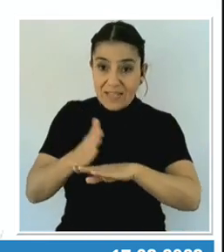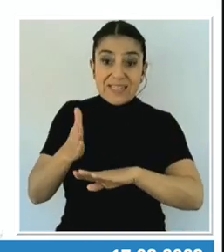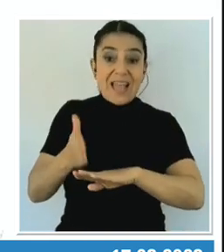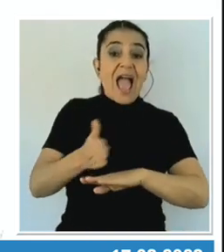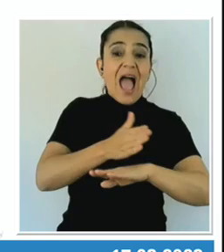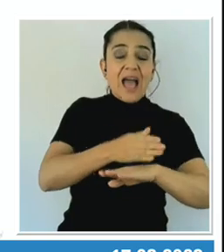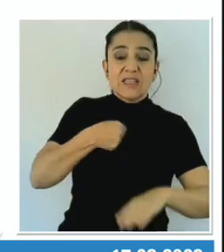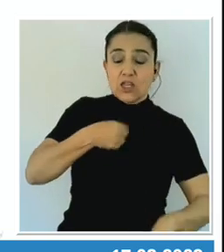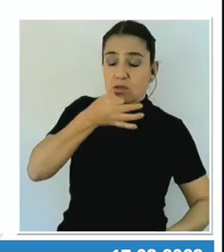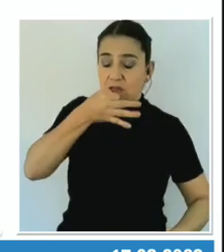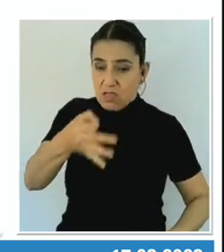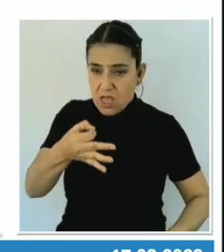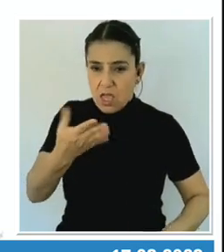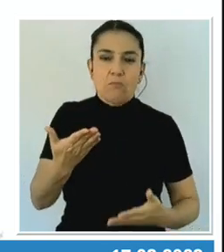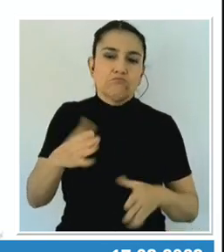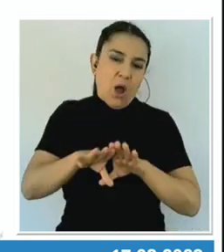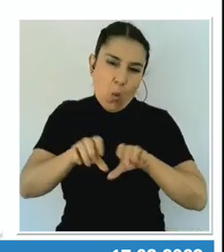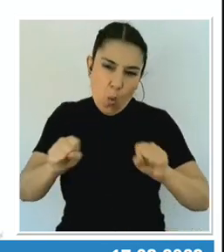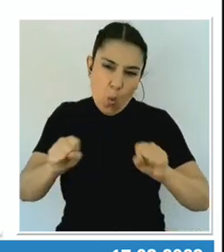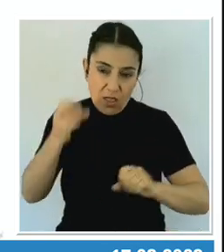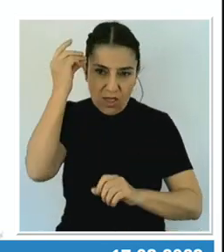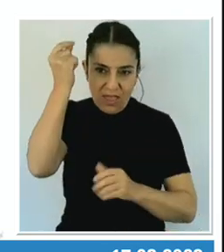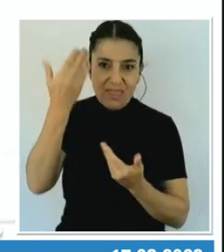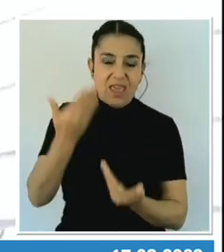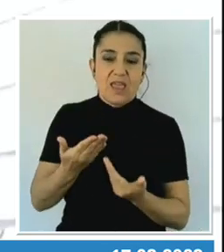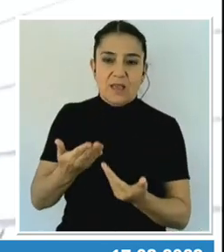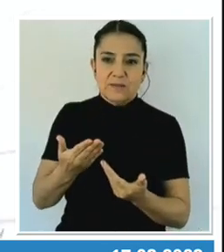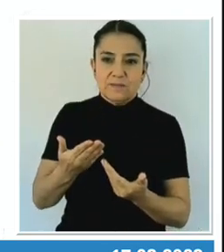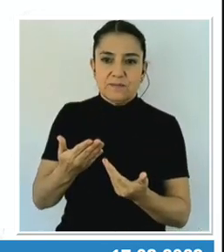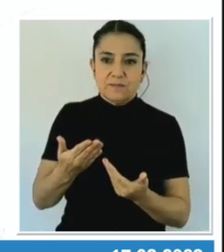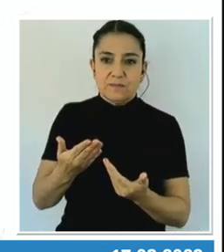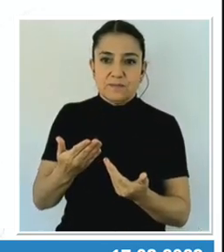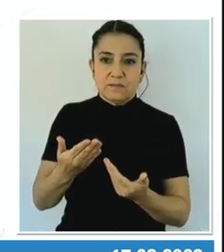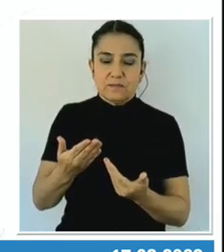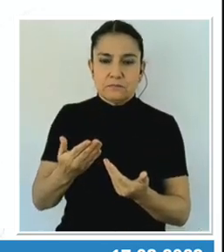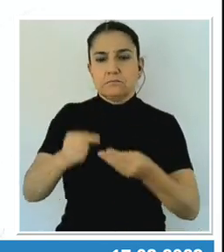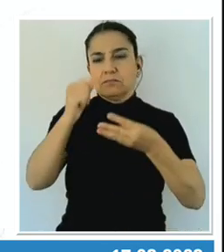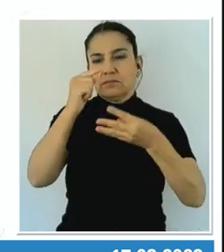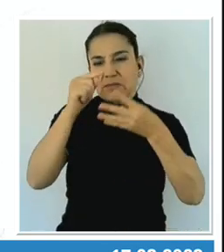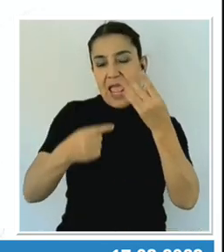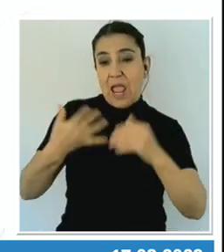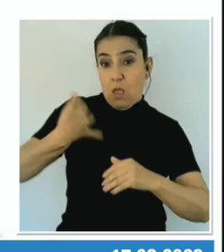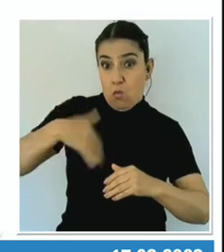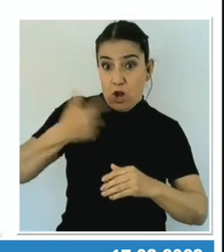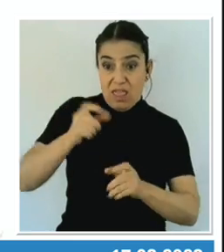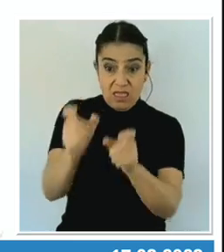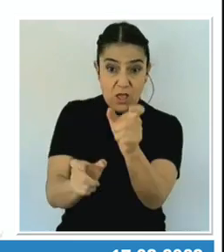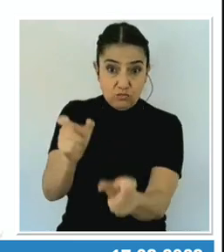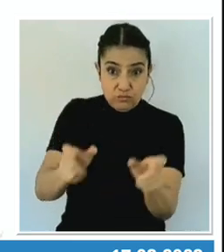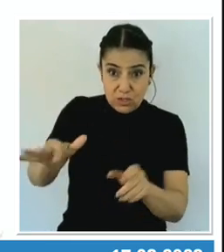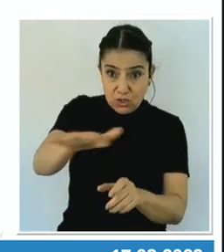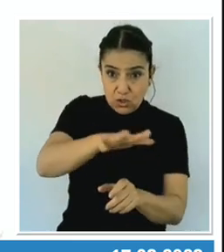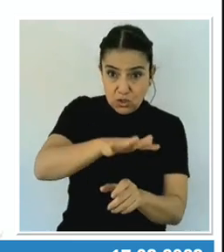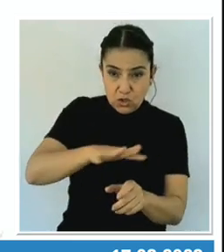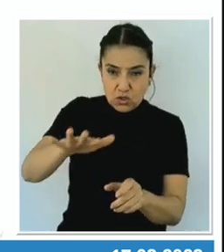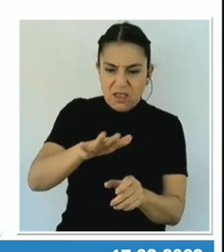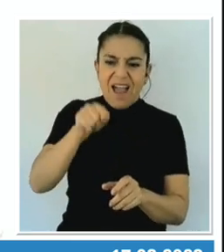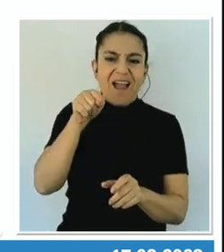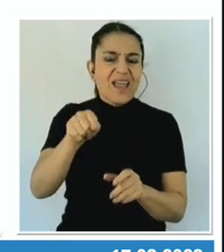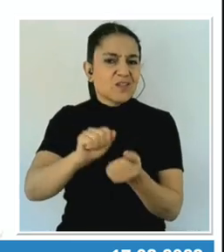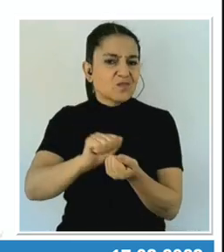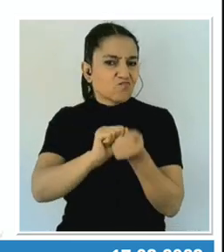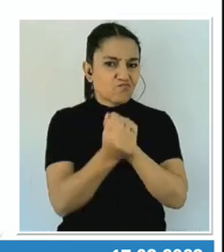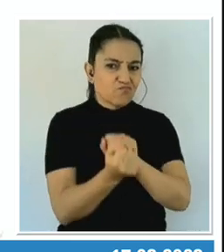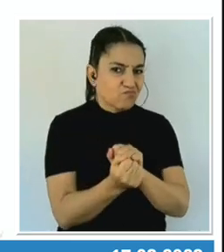idea en general, aquellas cosas que le importan especialmente a una sociedad, eso no se traduce